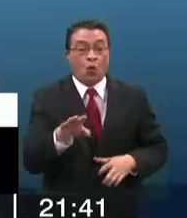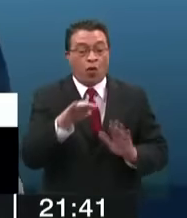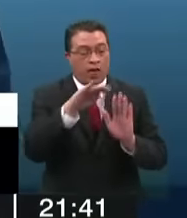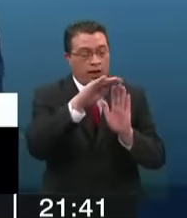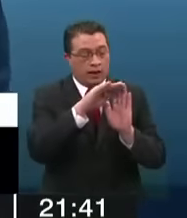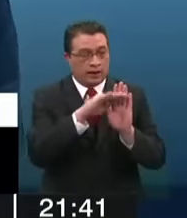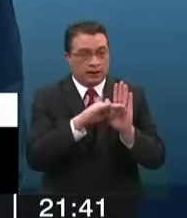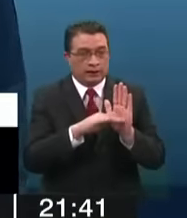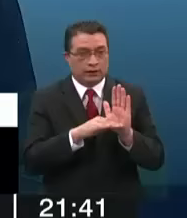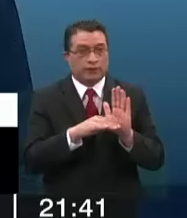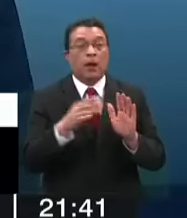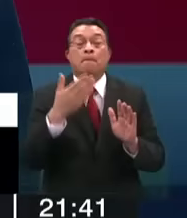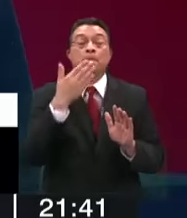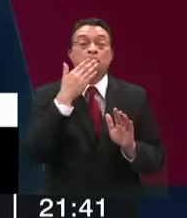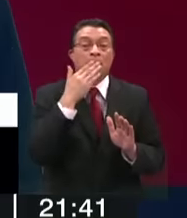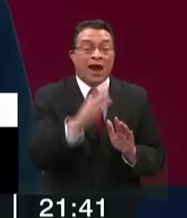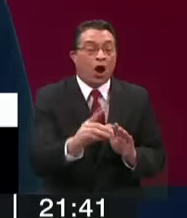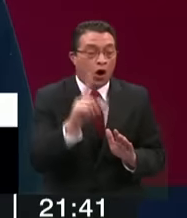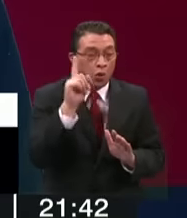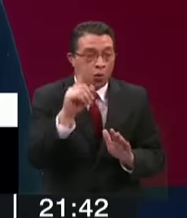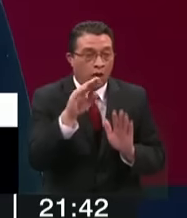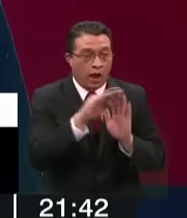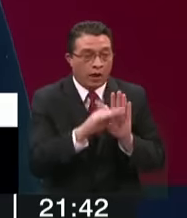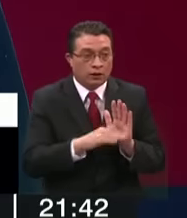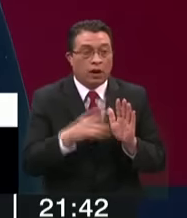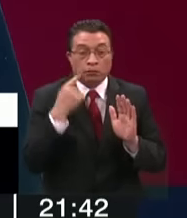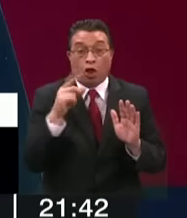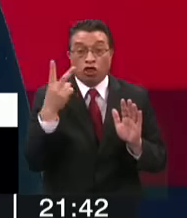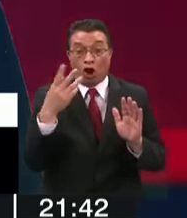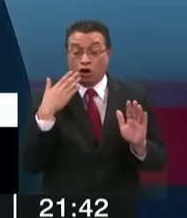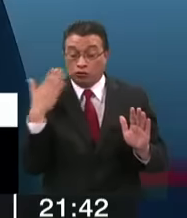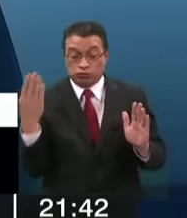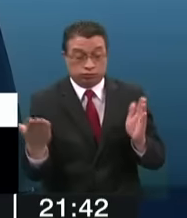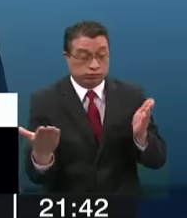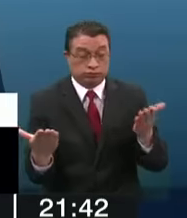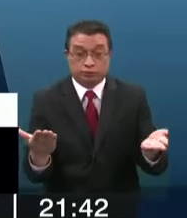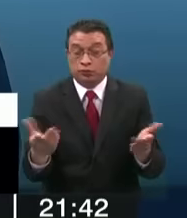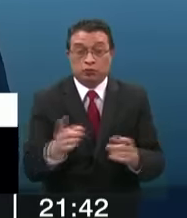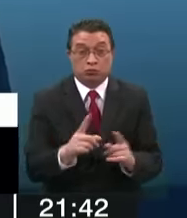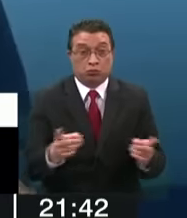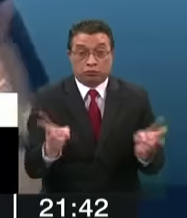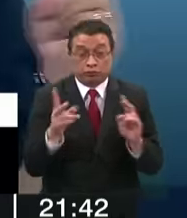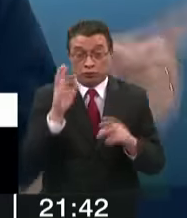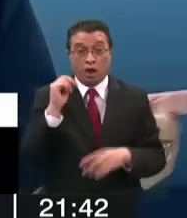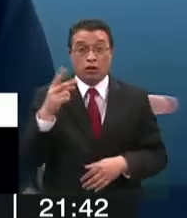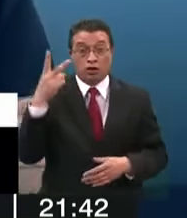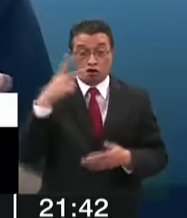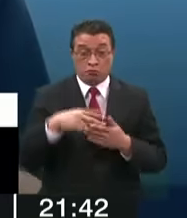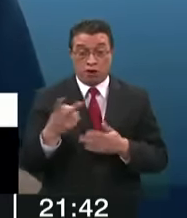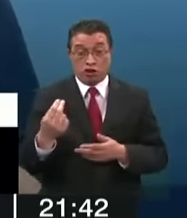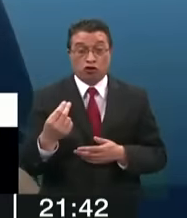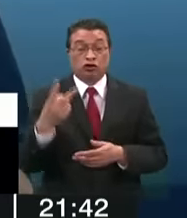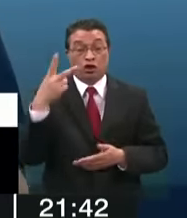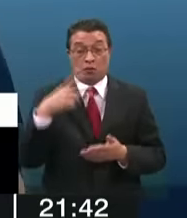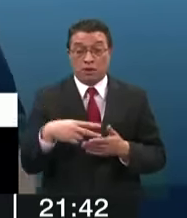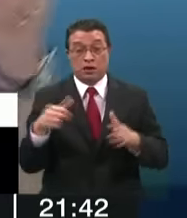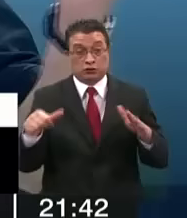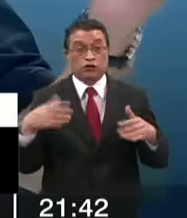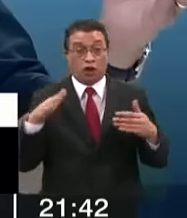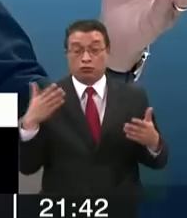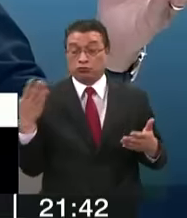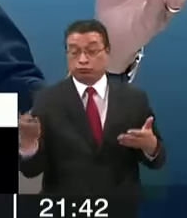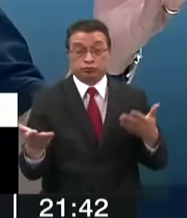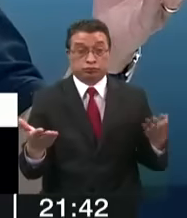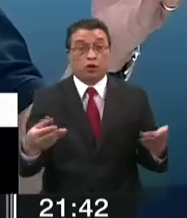Ahora, lo ideal es una lista. Ahora, tampoco es drama llevar dos listas. Hemos llevado dos listas, el 2012 y el 2016, a